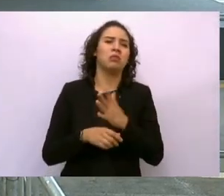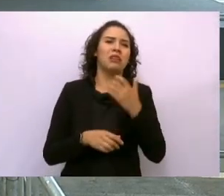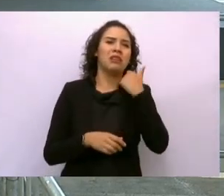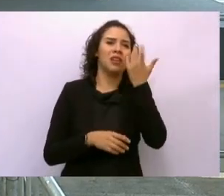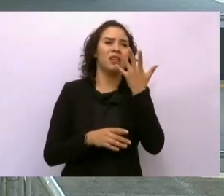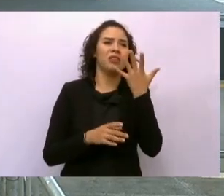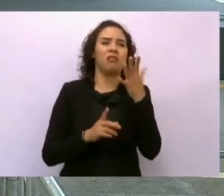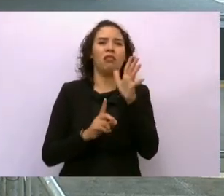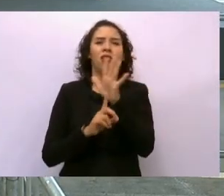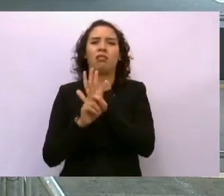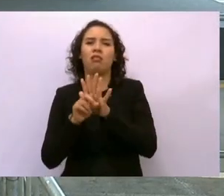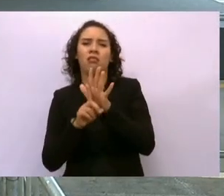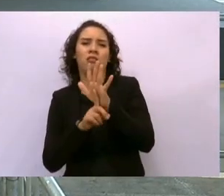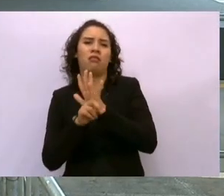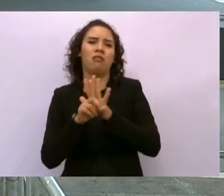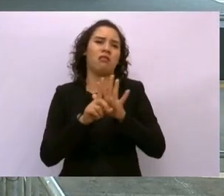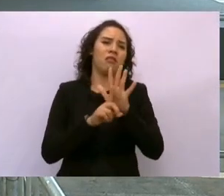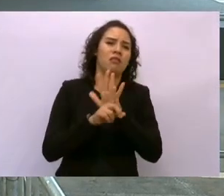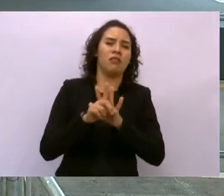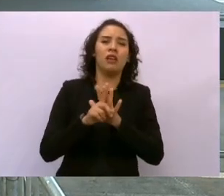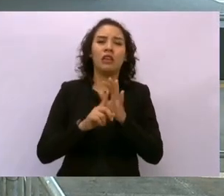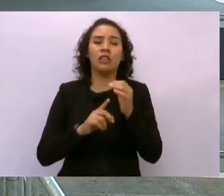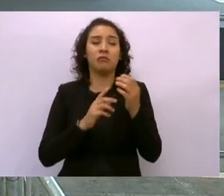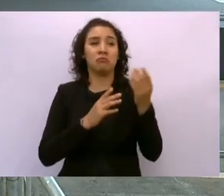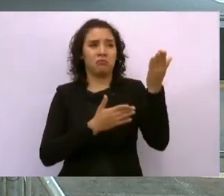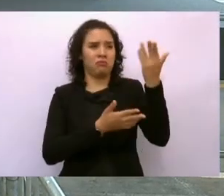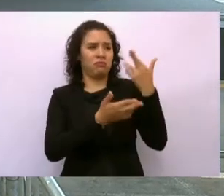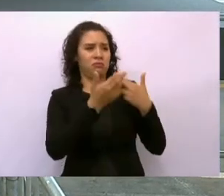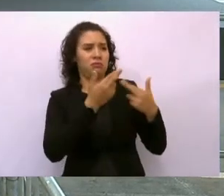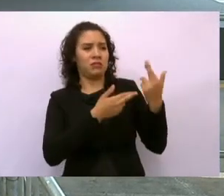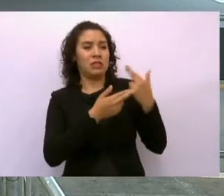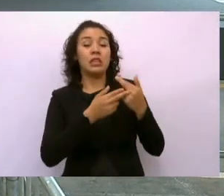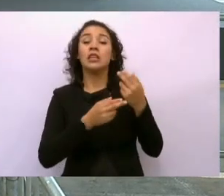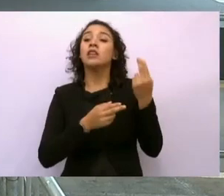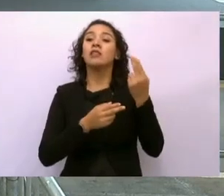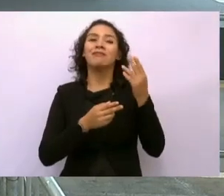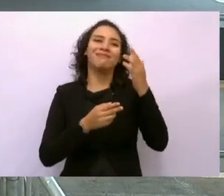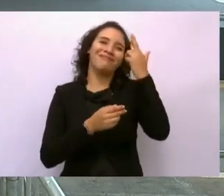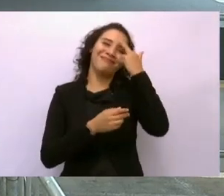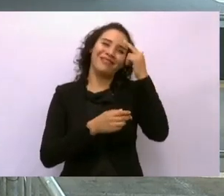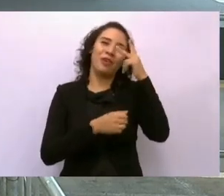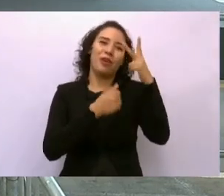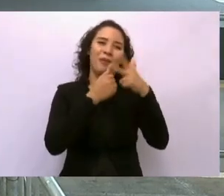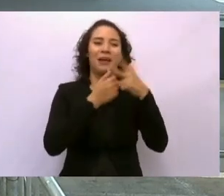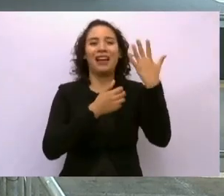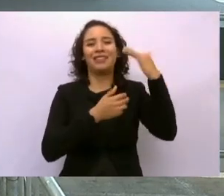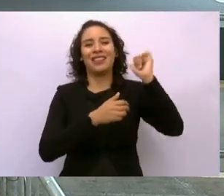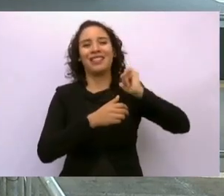manipular mucho con eso, de que vinieron a civilizarnos.